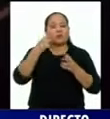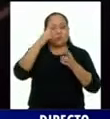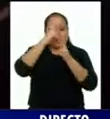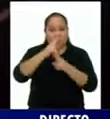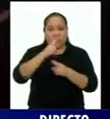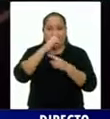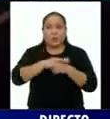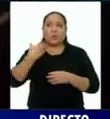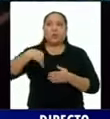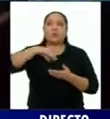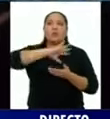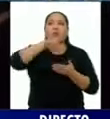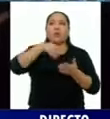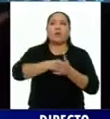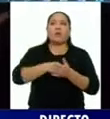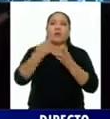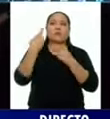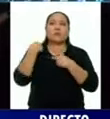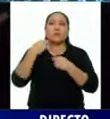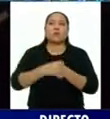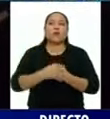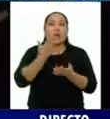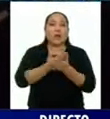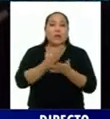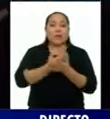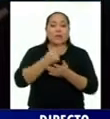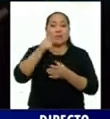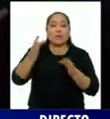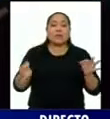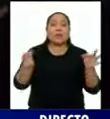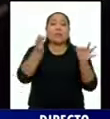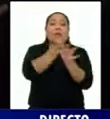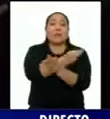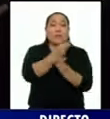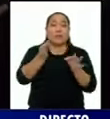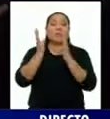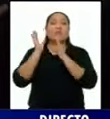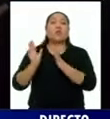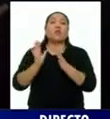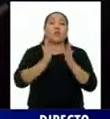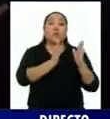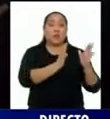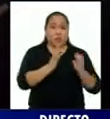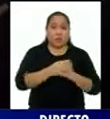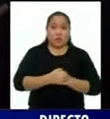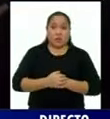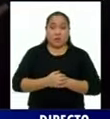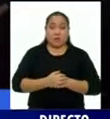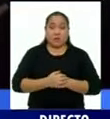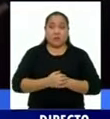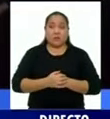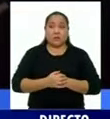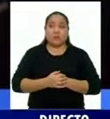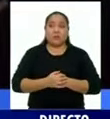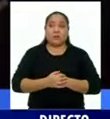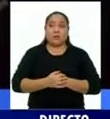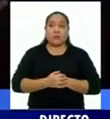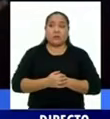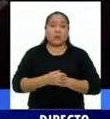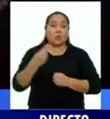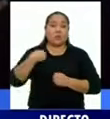nuestras responsabilidades, garantizando esta transferencia ordenada que corresponde a